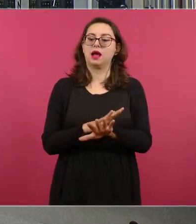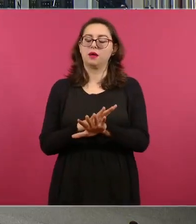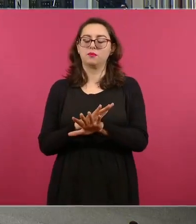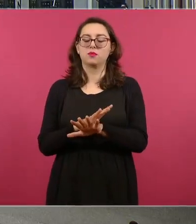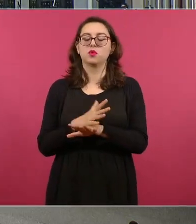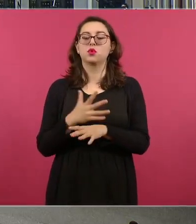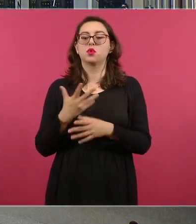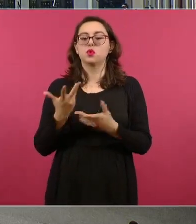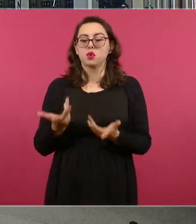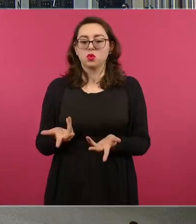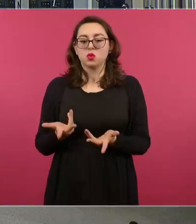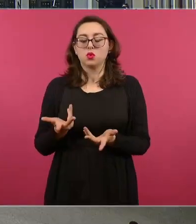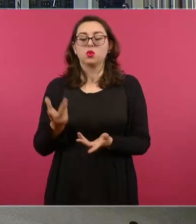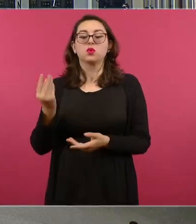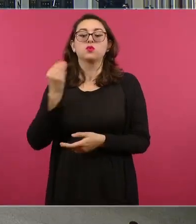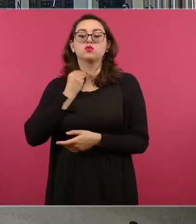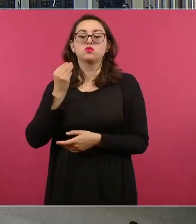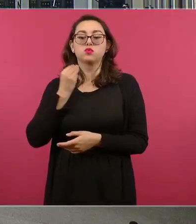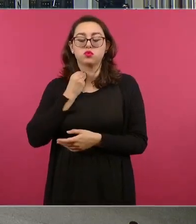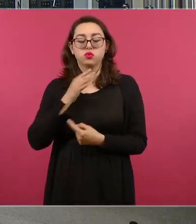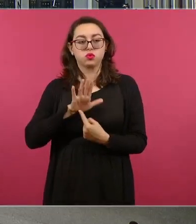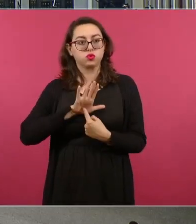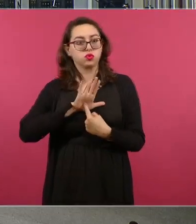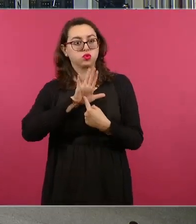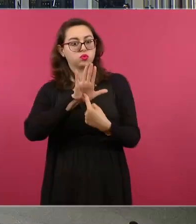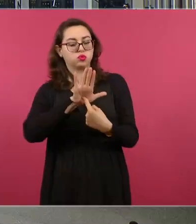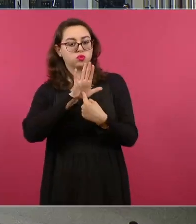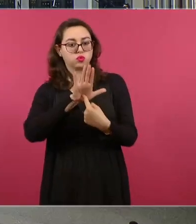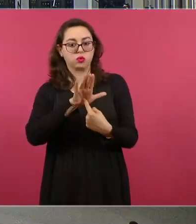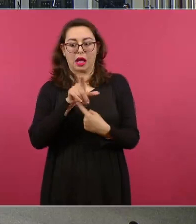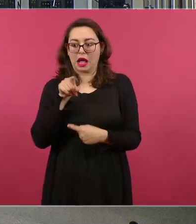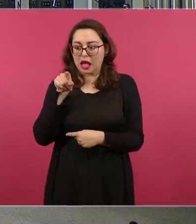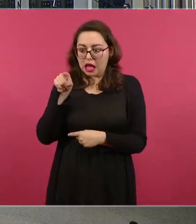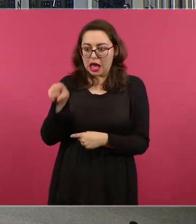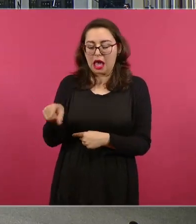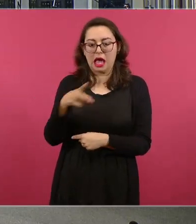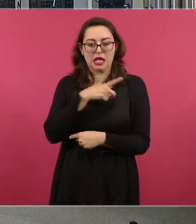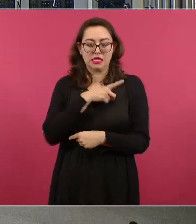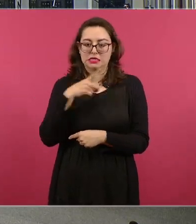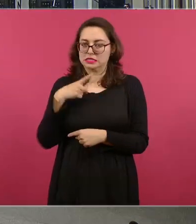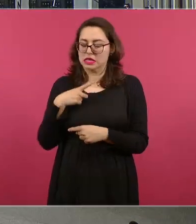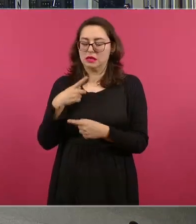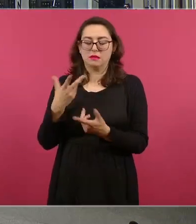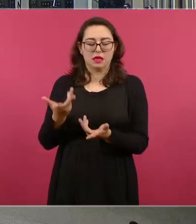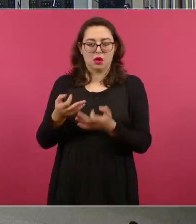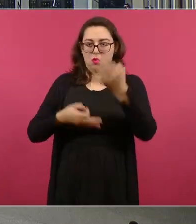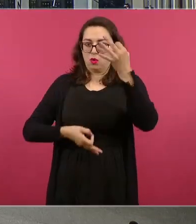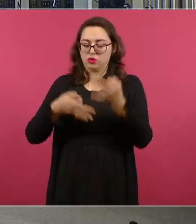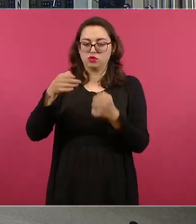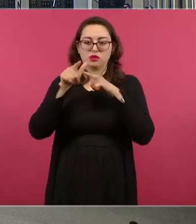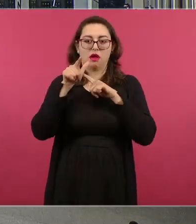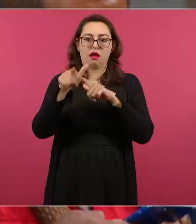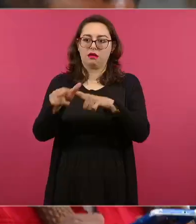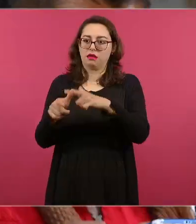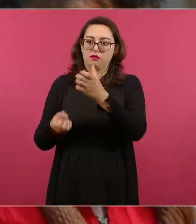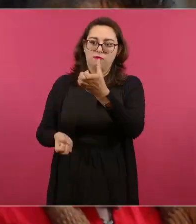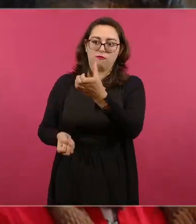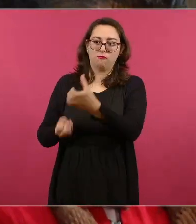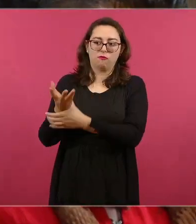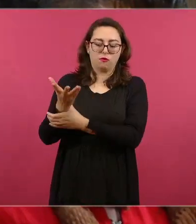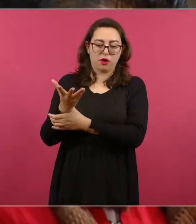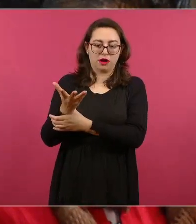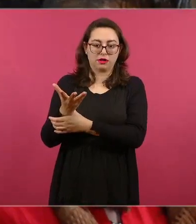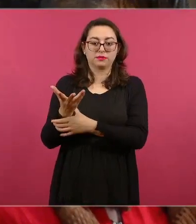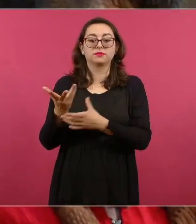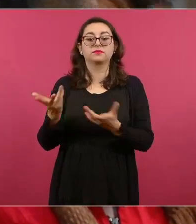y su defensa consigue demostrar que merece el beneficio del cambio de medida cautelar y concede